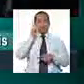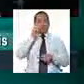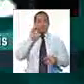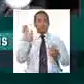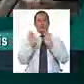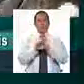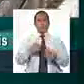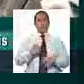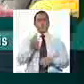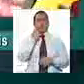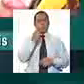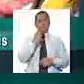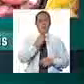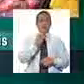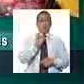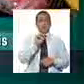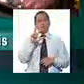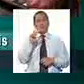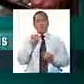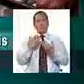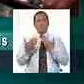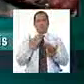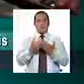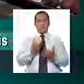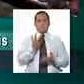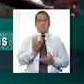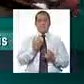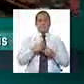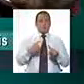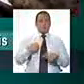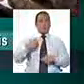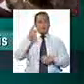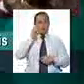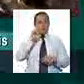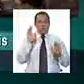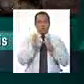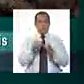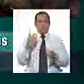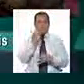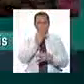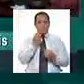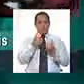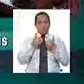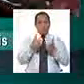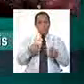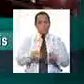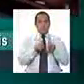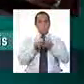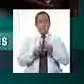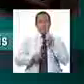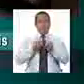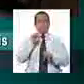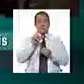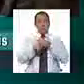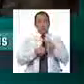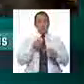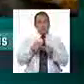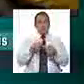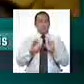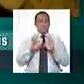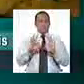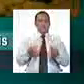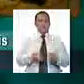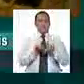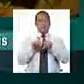generalmente conoce 2 o 3 variedades de papa y no sabe todas las maravillas de papas que tenemos, que además algunas se caracterizan